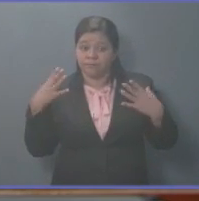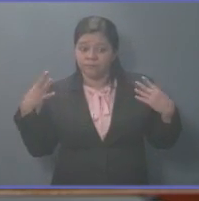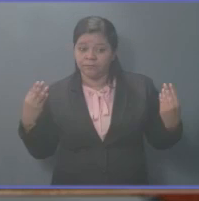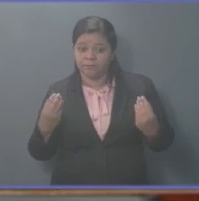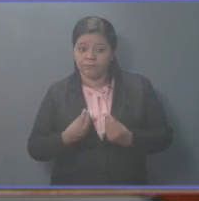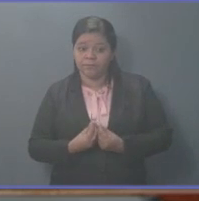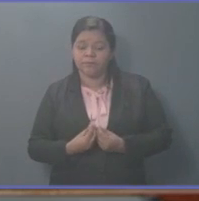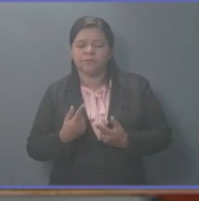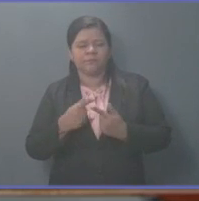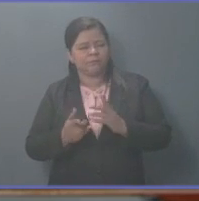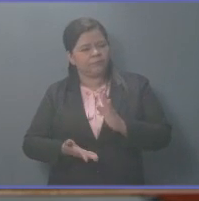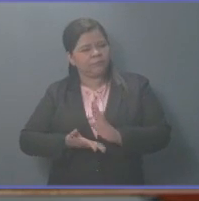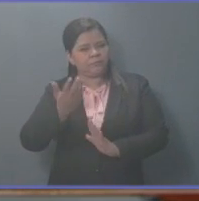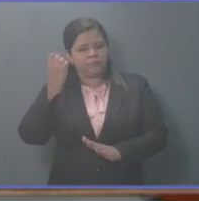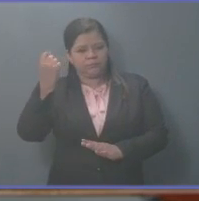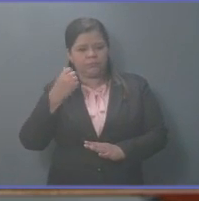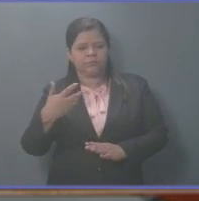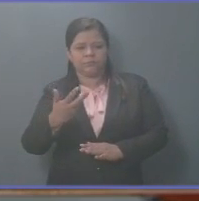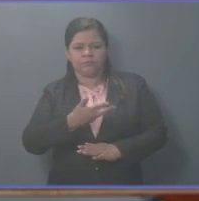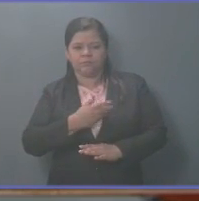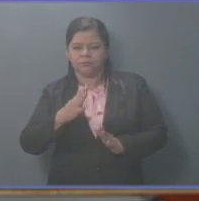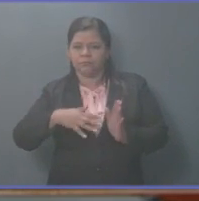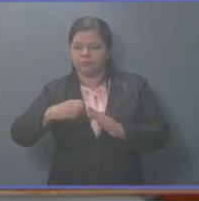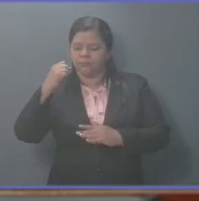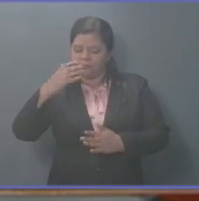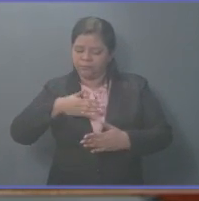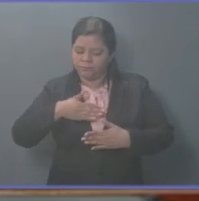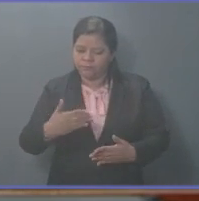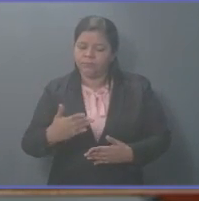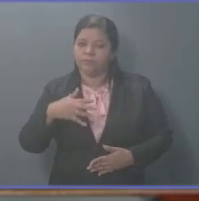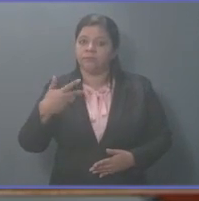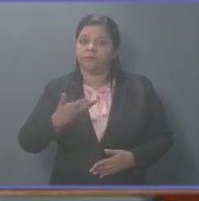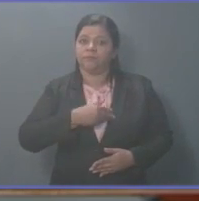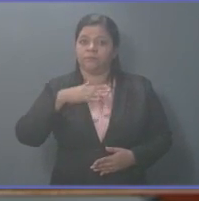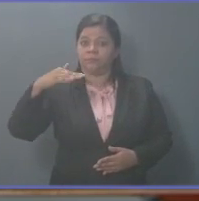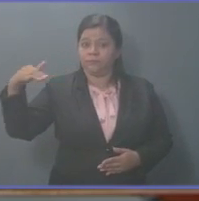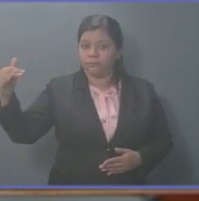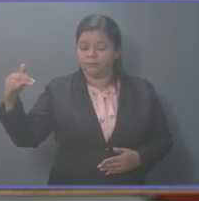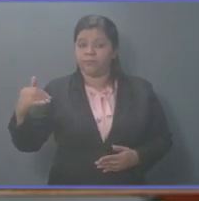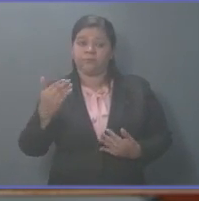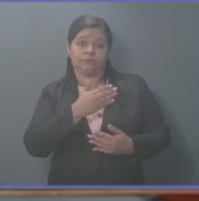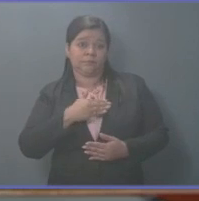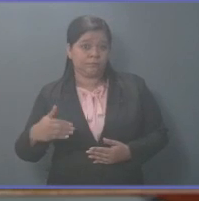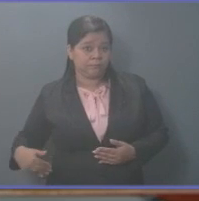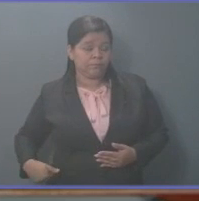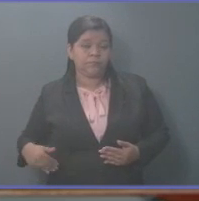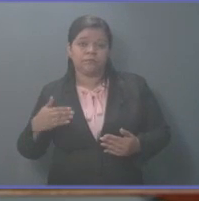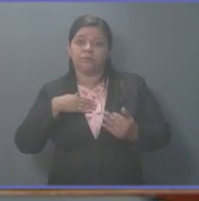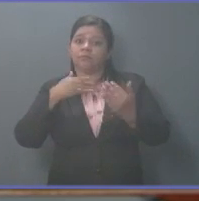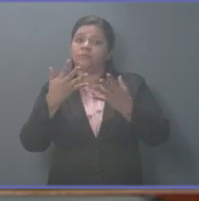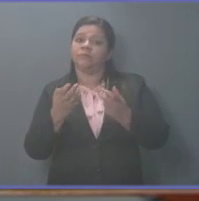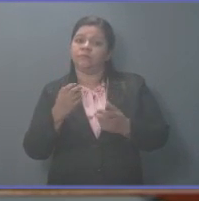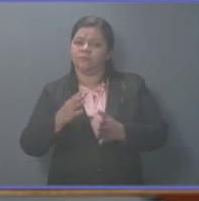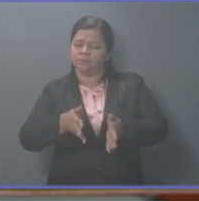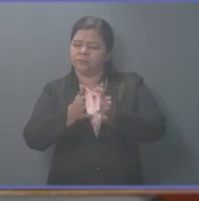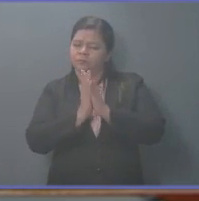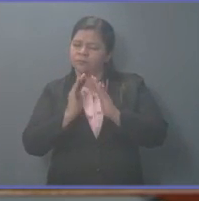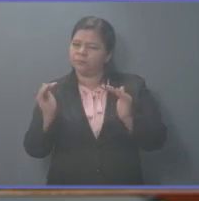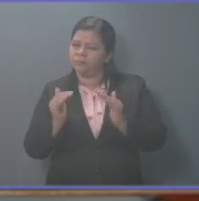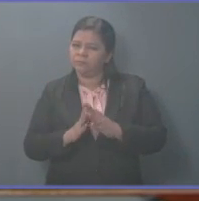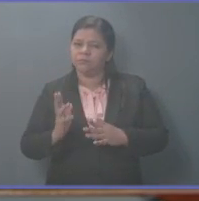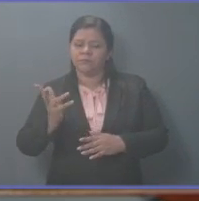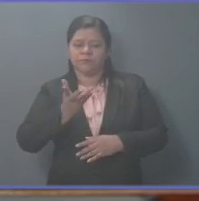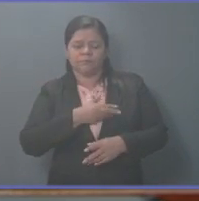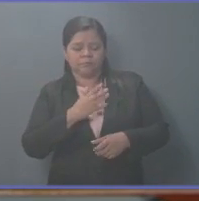pero sobre todo que le tiene que aportar mucho al país. Presidente, para pedirle también que incorpore a todo nuestro